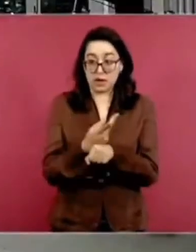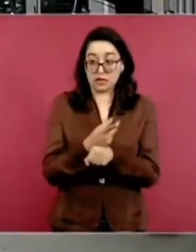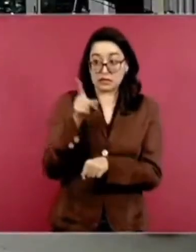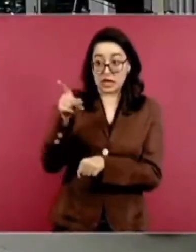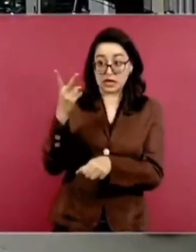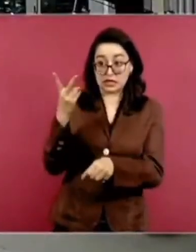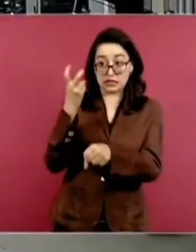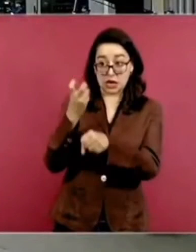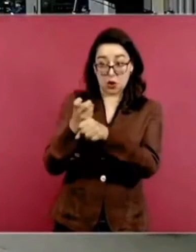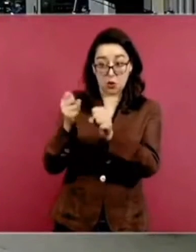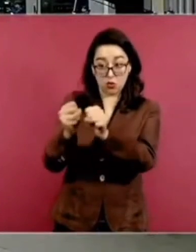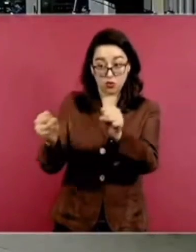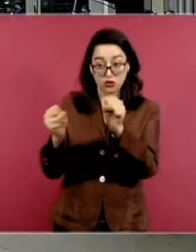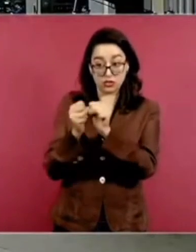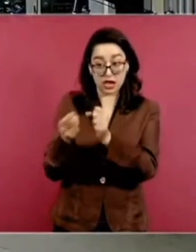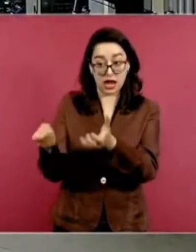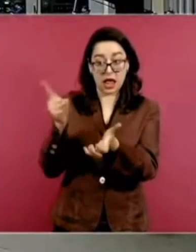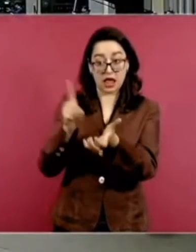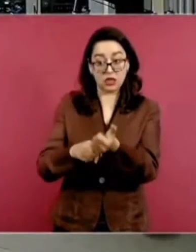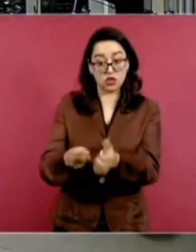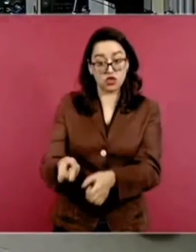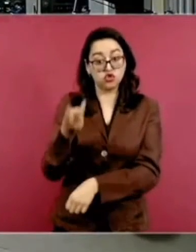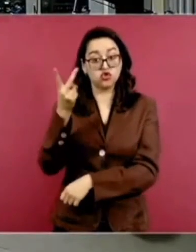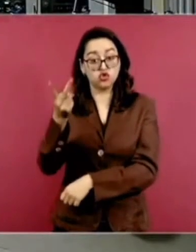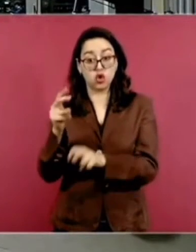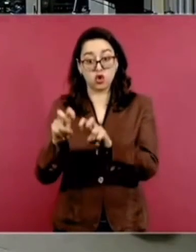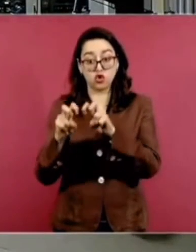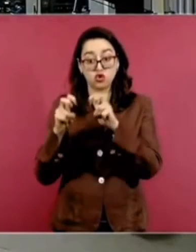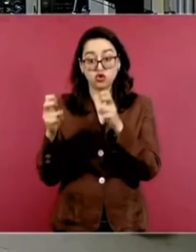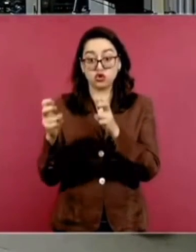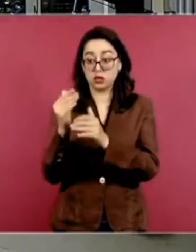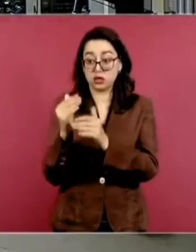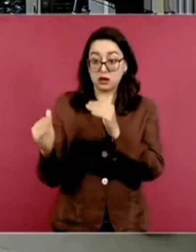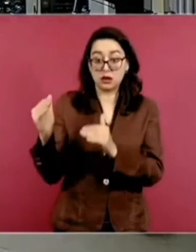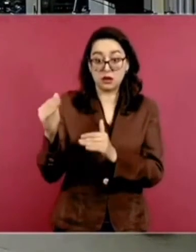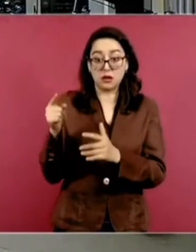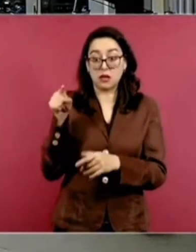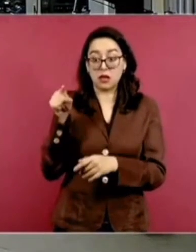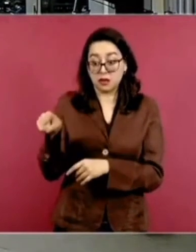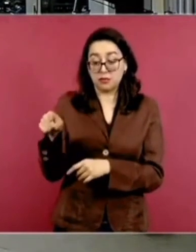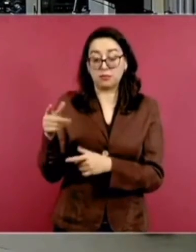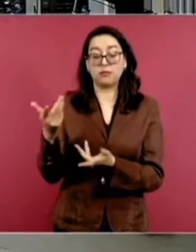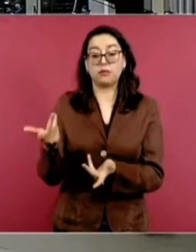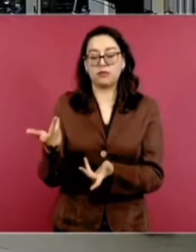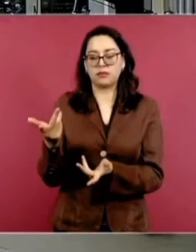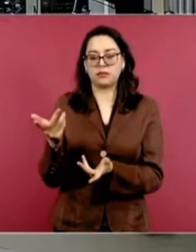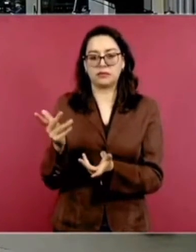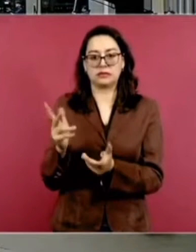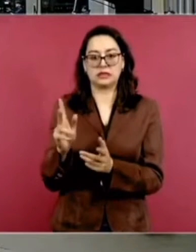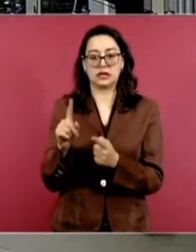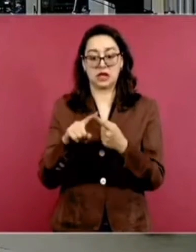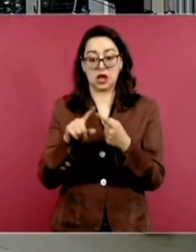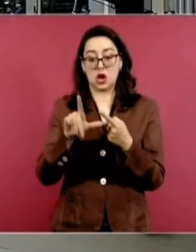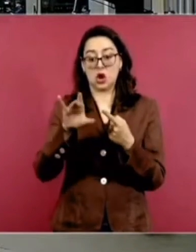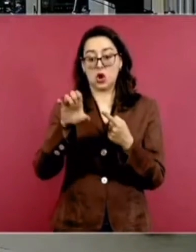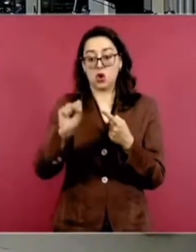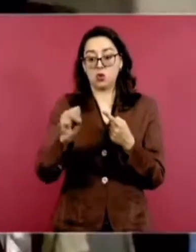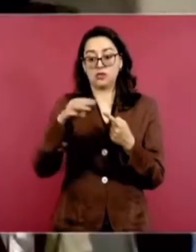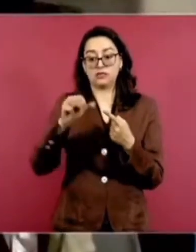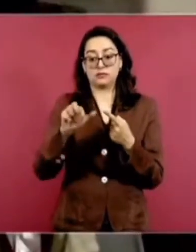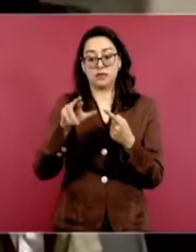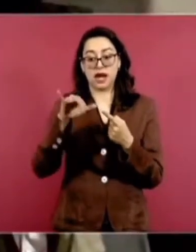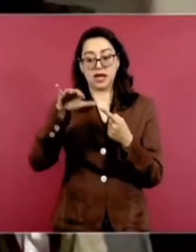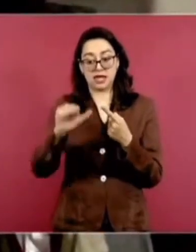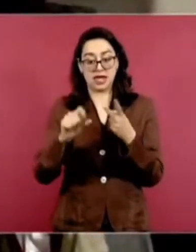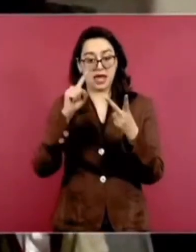sala participan pues dos ministros de esta Suprema Corte de Justicia de la Nación, Luis María Aguilar y Alberto